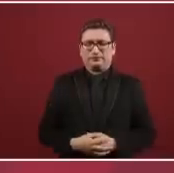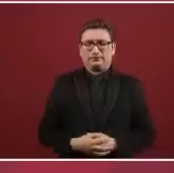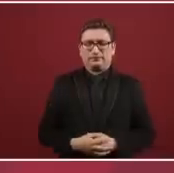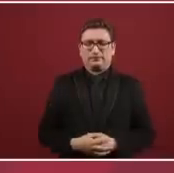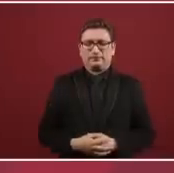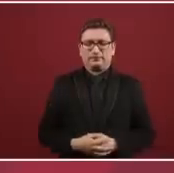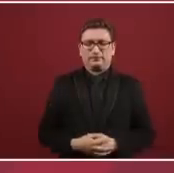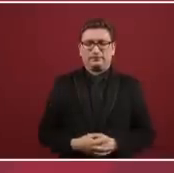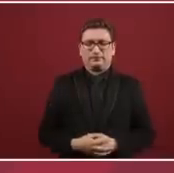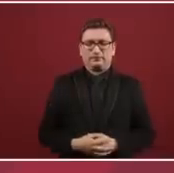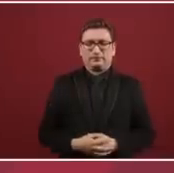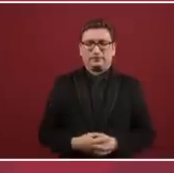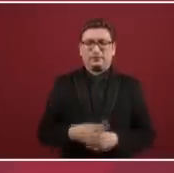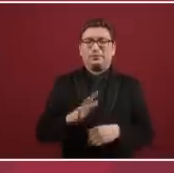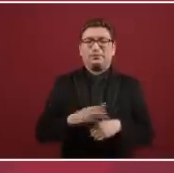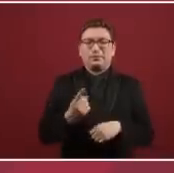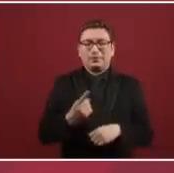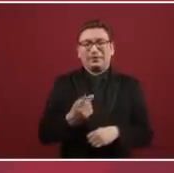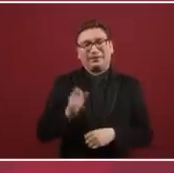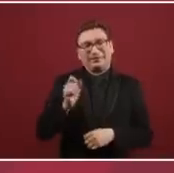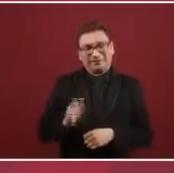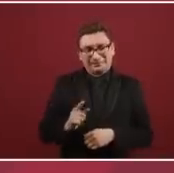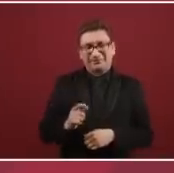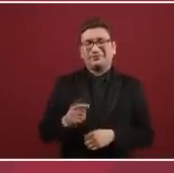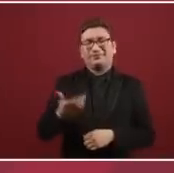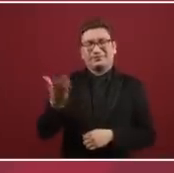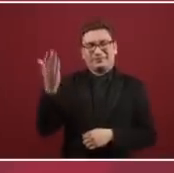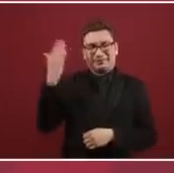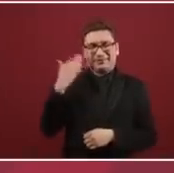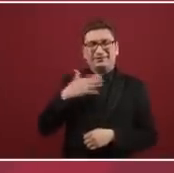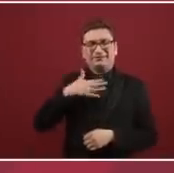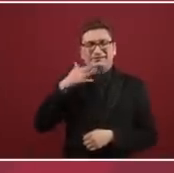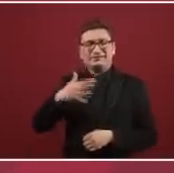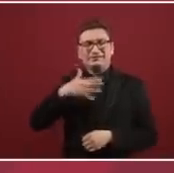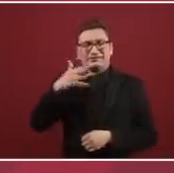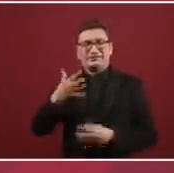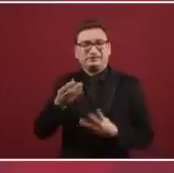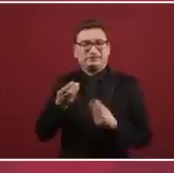por la corrupción que imperaba. Entonces,